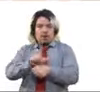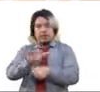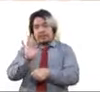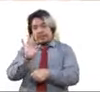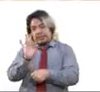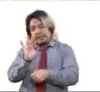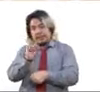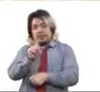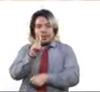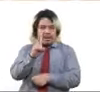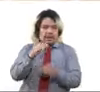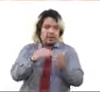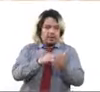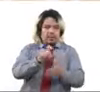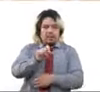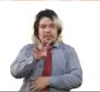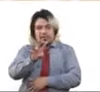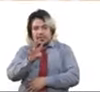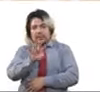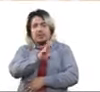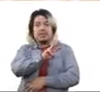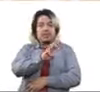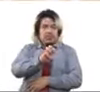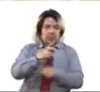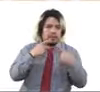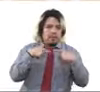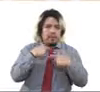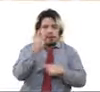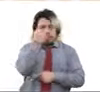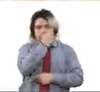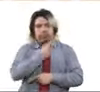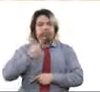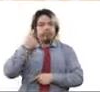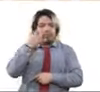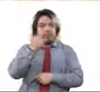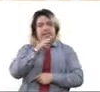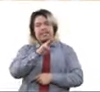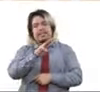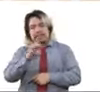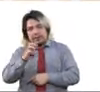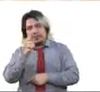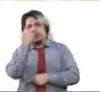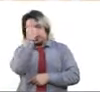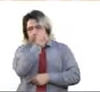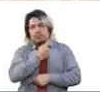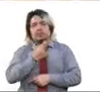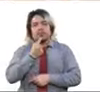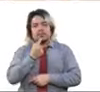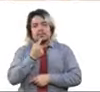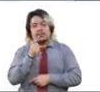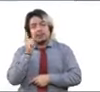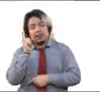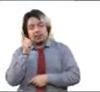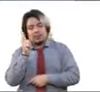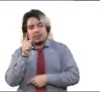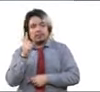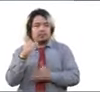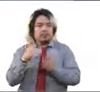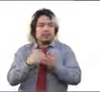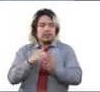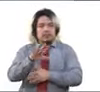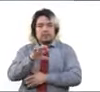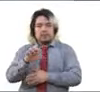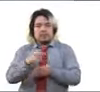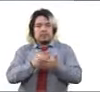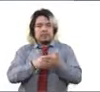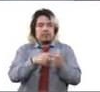con 300 tiempos completos, 300 medios tiempos y además tener más de 1.500 plazas